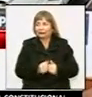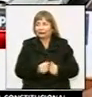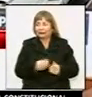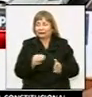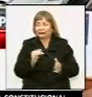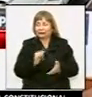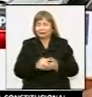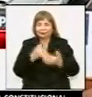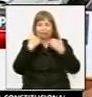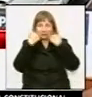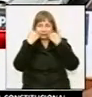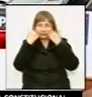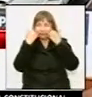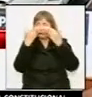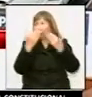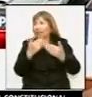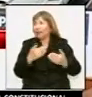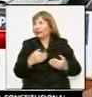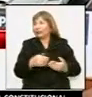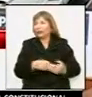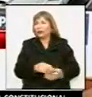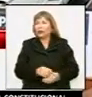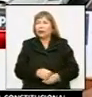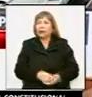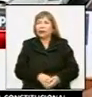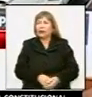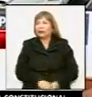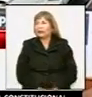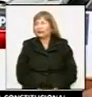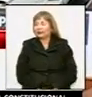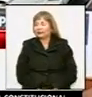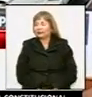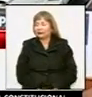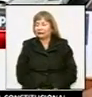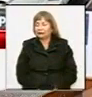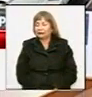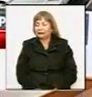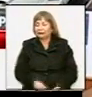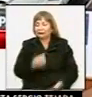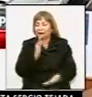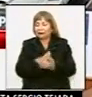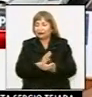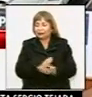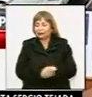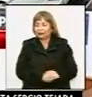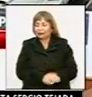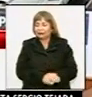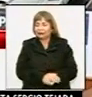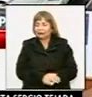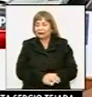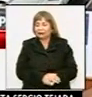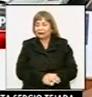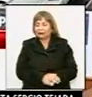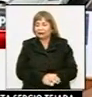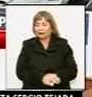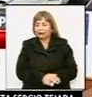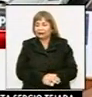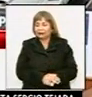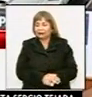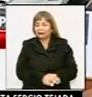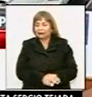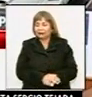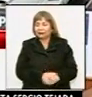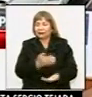da vergüenza? Yo tengo familia. Sí me jode. Disculpen la expresión, pero a mí me